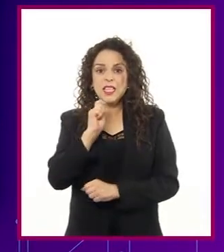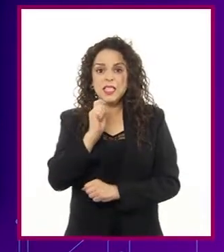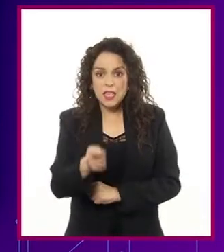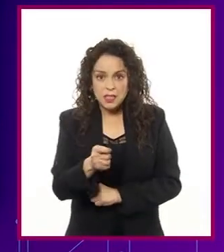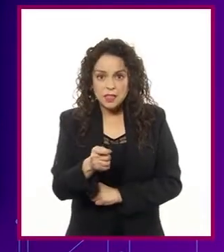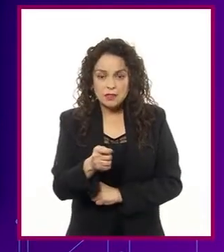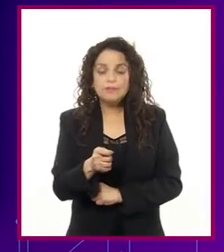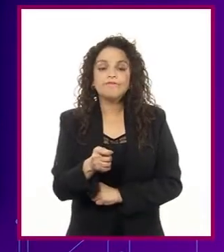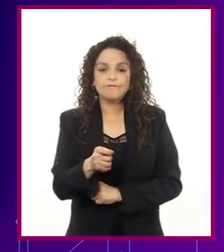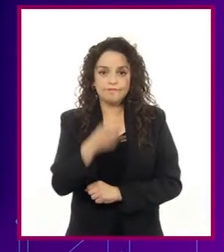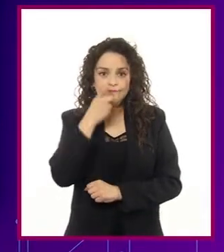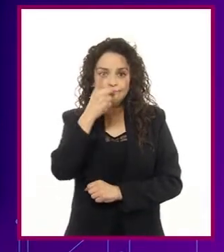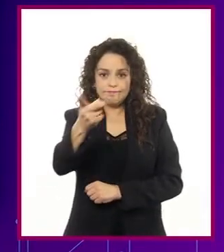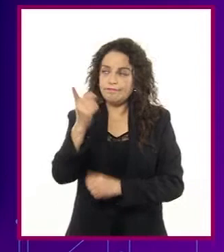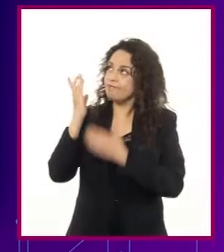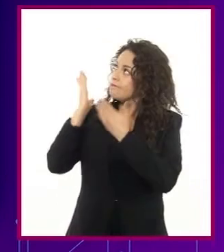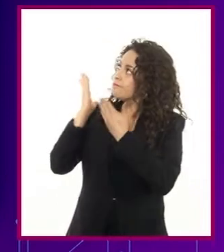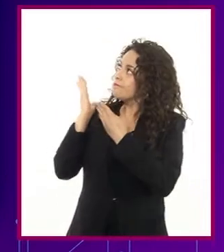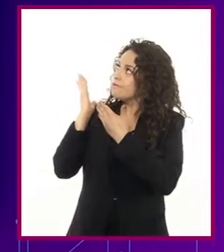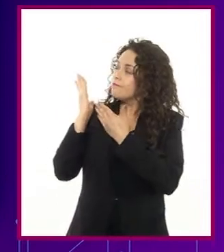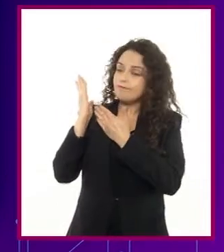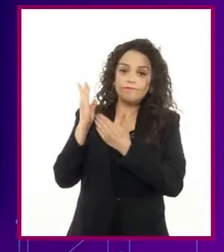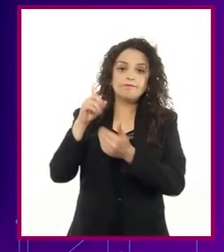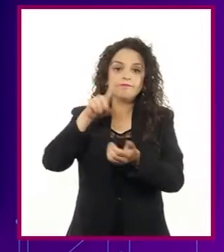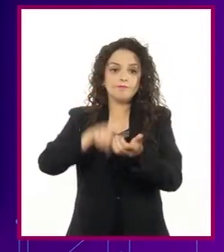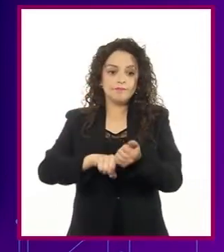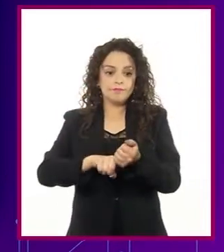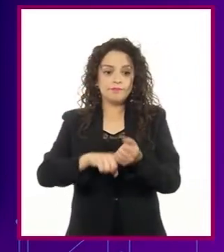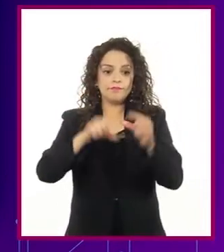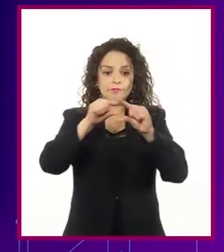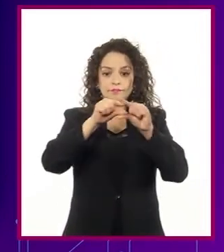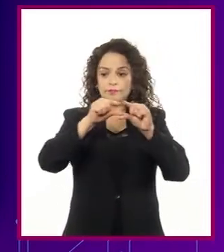la gráfica, es el que está representado